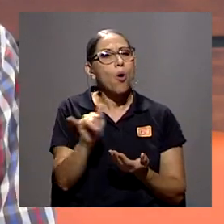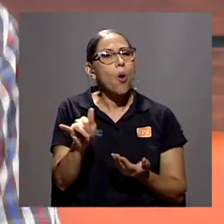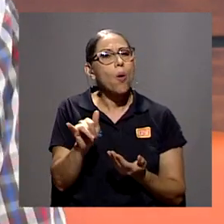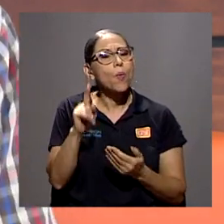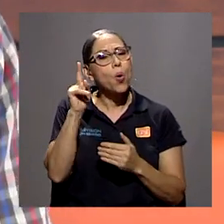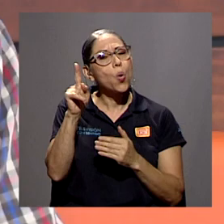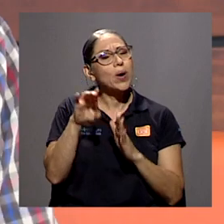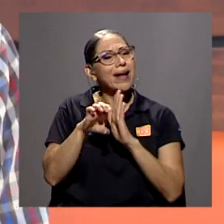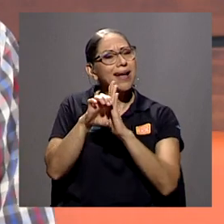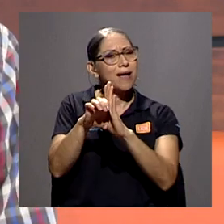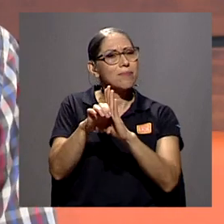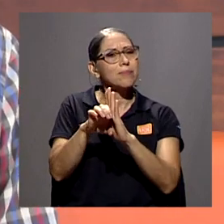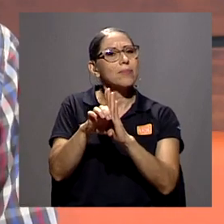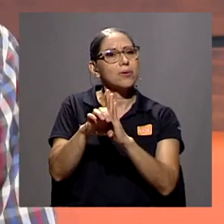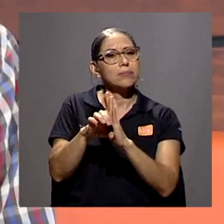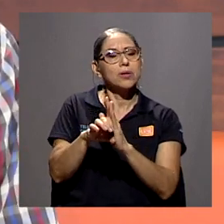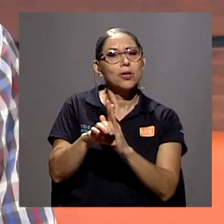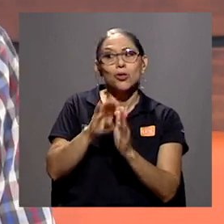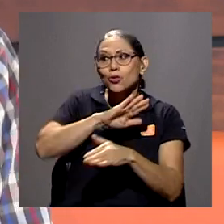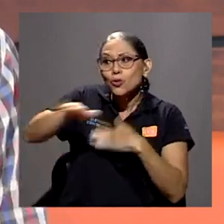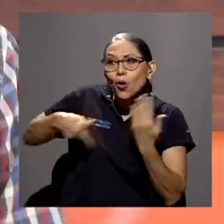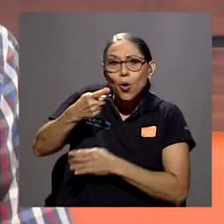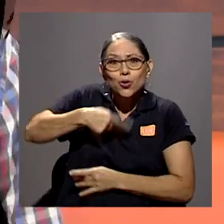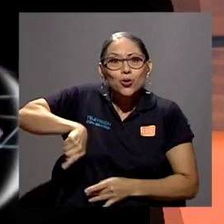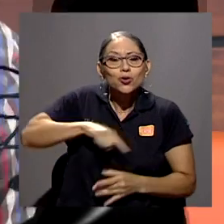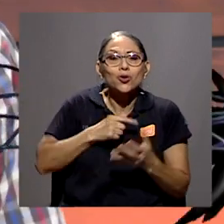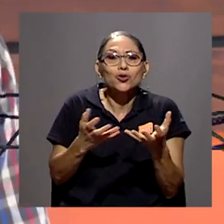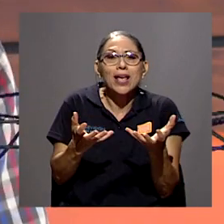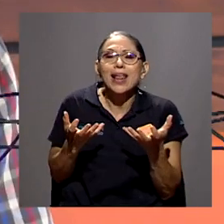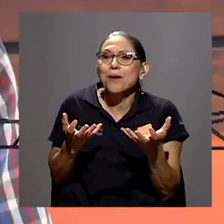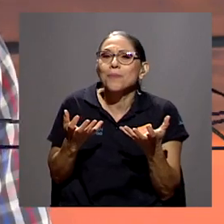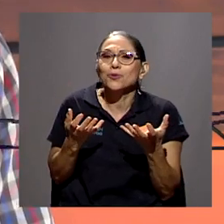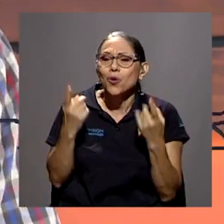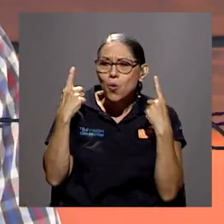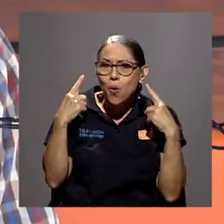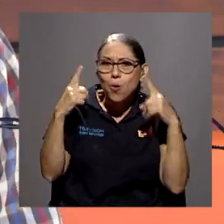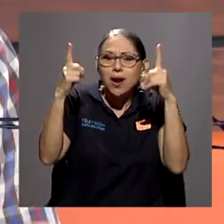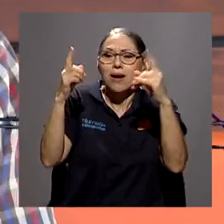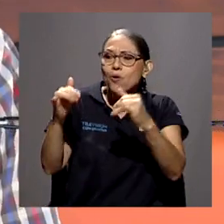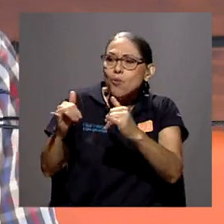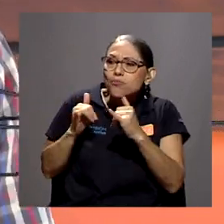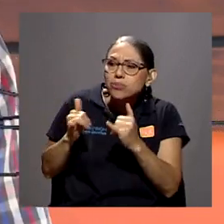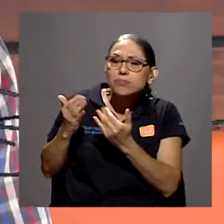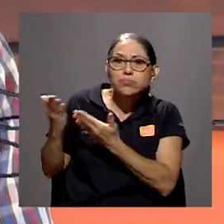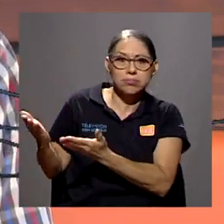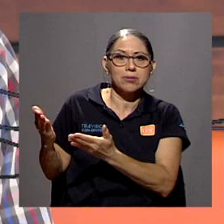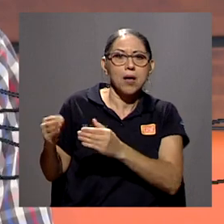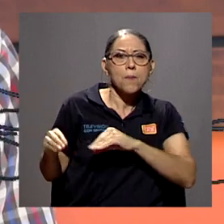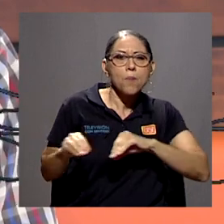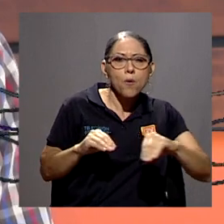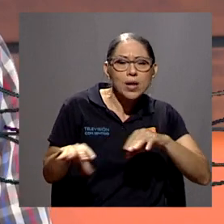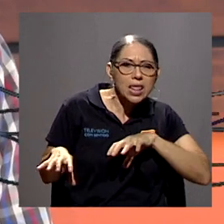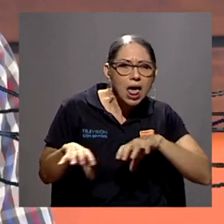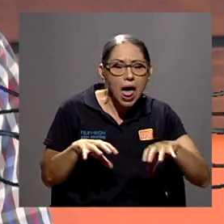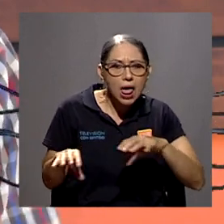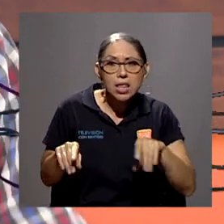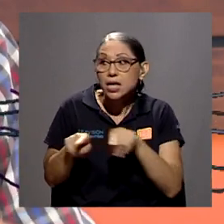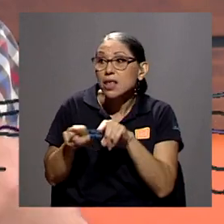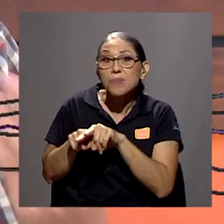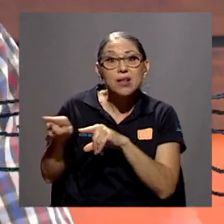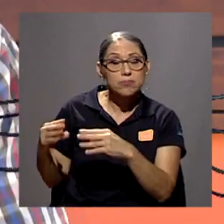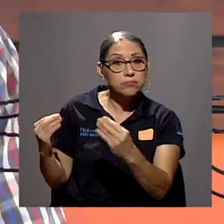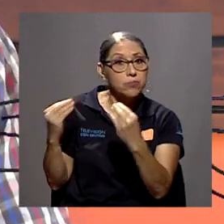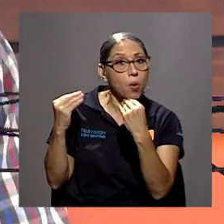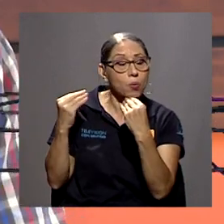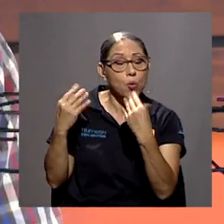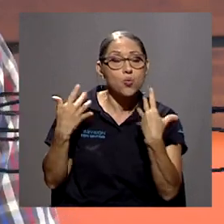todos queremos llegar a tener como es la movilidad y también la pedagogía que tiene el maestro que ha tenido con nosotros verdad para